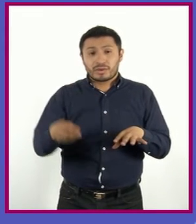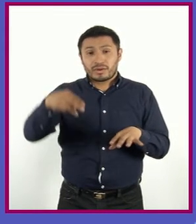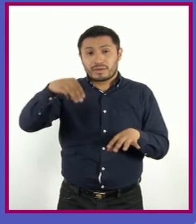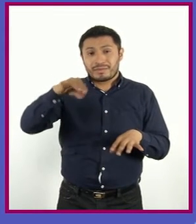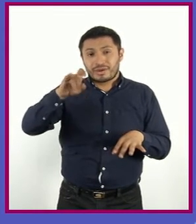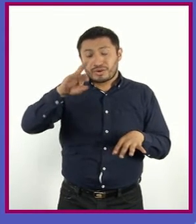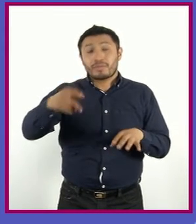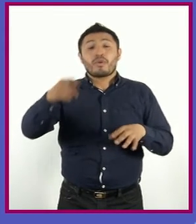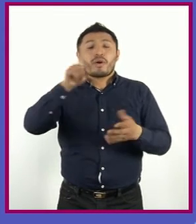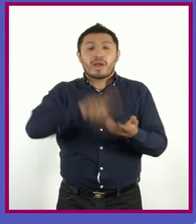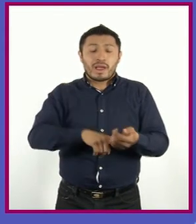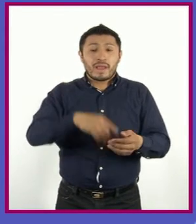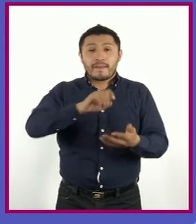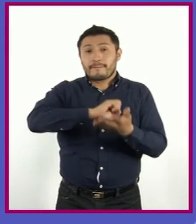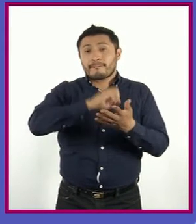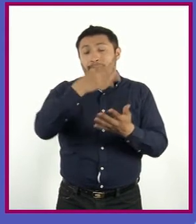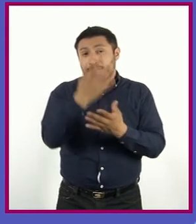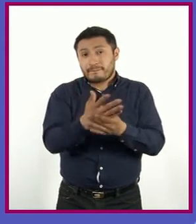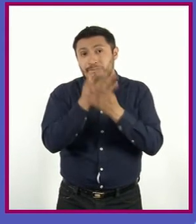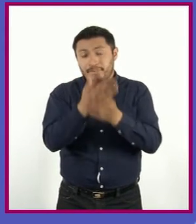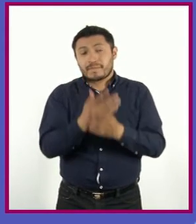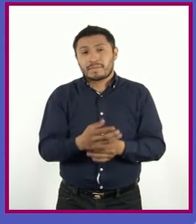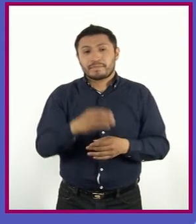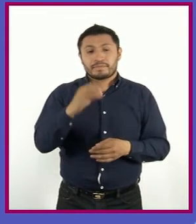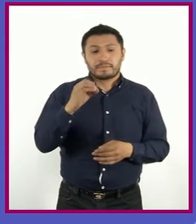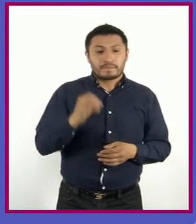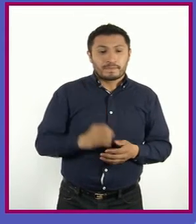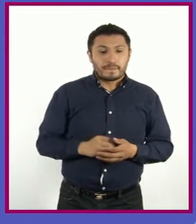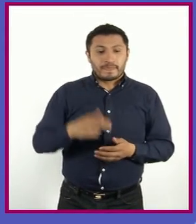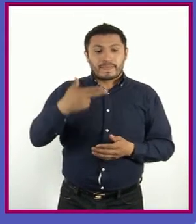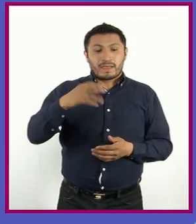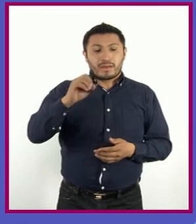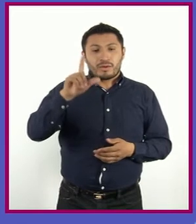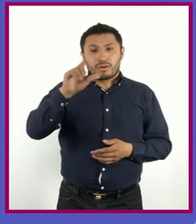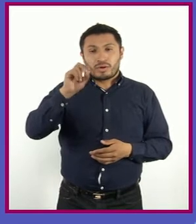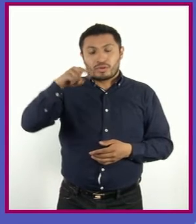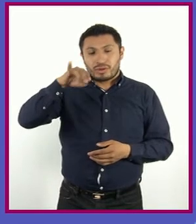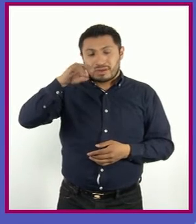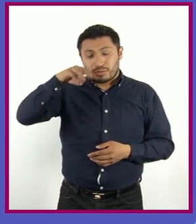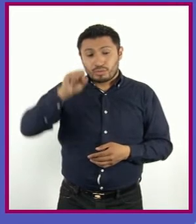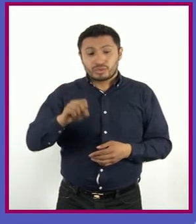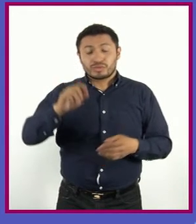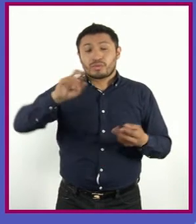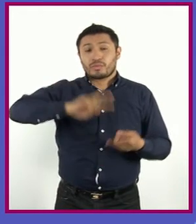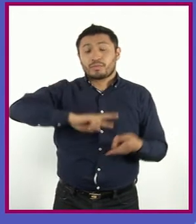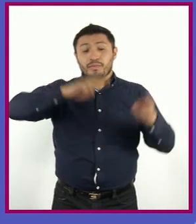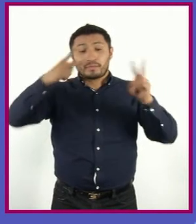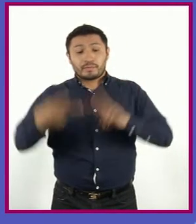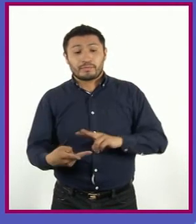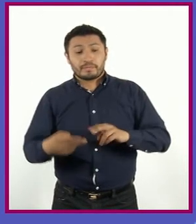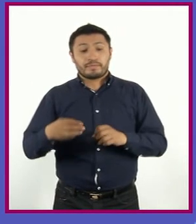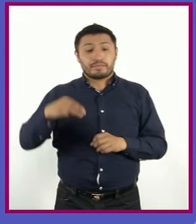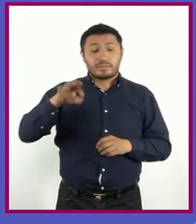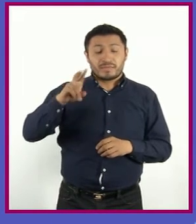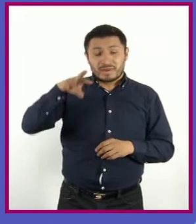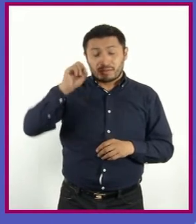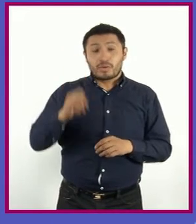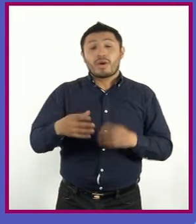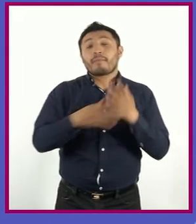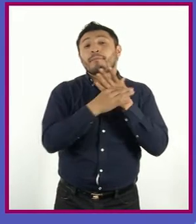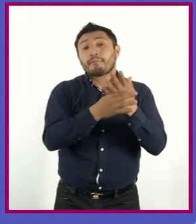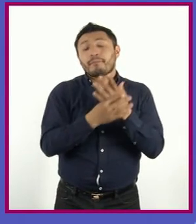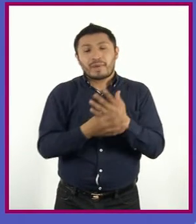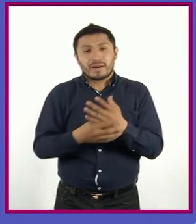mano. Los holónimos, que es lo opuesto al merónimo, mano es